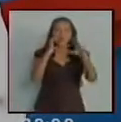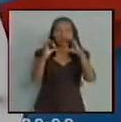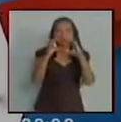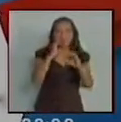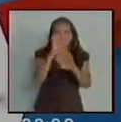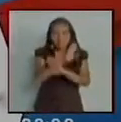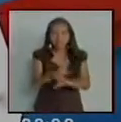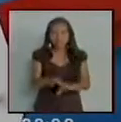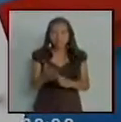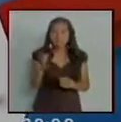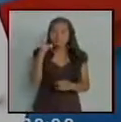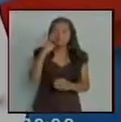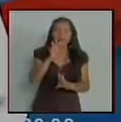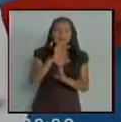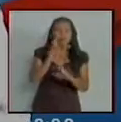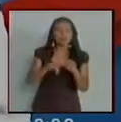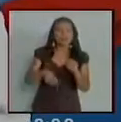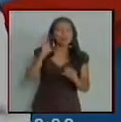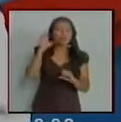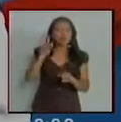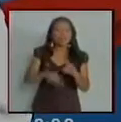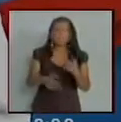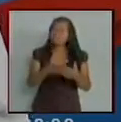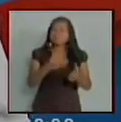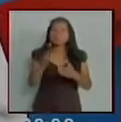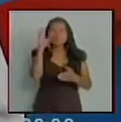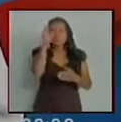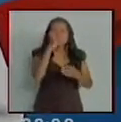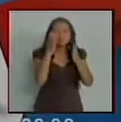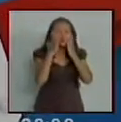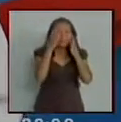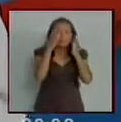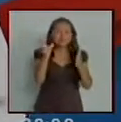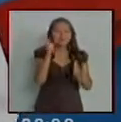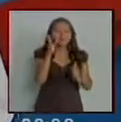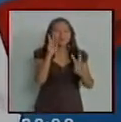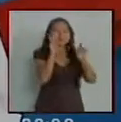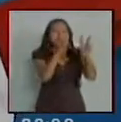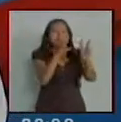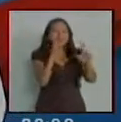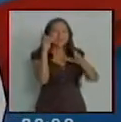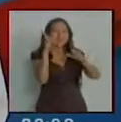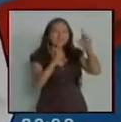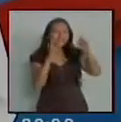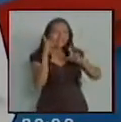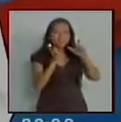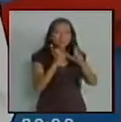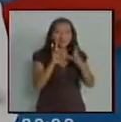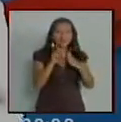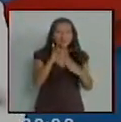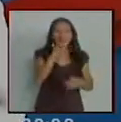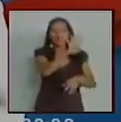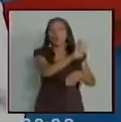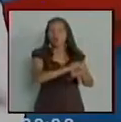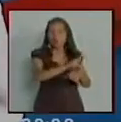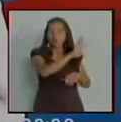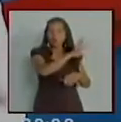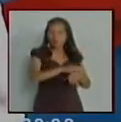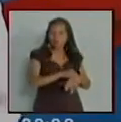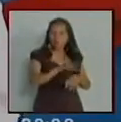el niño sordo, lo primero que va a buscar va a ser la cara de la mamá, las expresiones. Entonces, empezamos a copiar, ¿no? O sea,